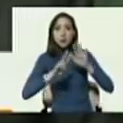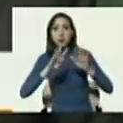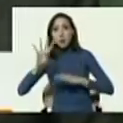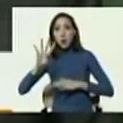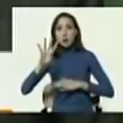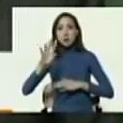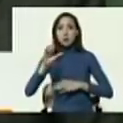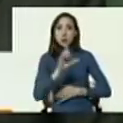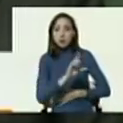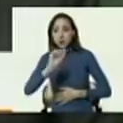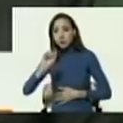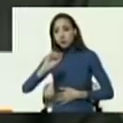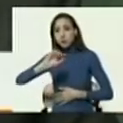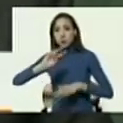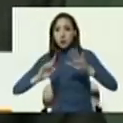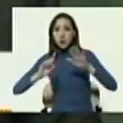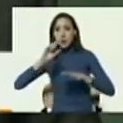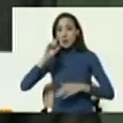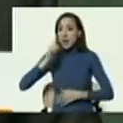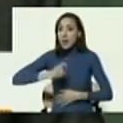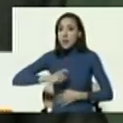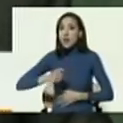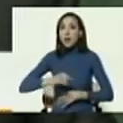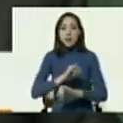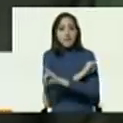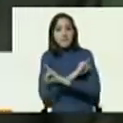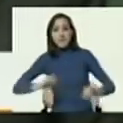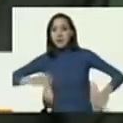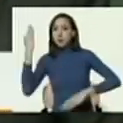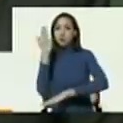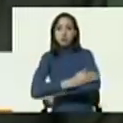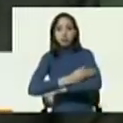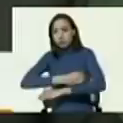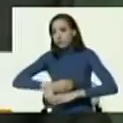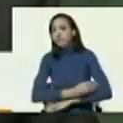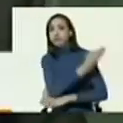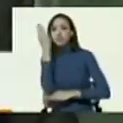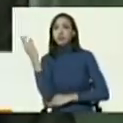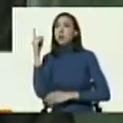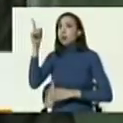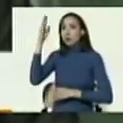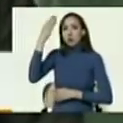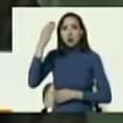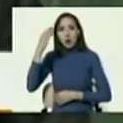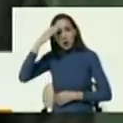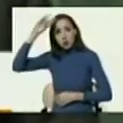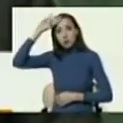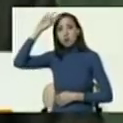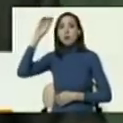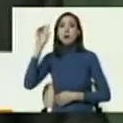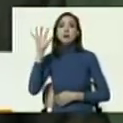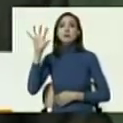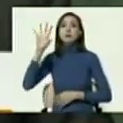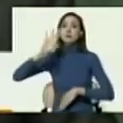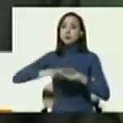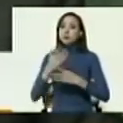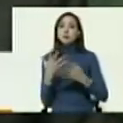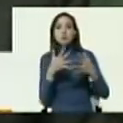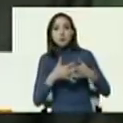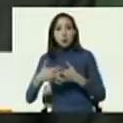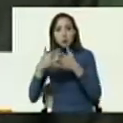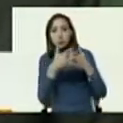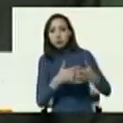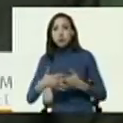A/74L.6, mediante el cual se establece la necesidad de poner fin al bloqueo impuesto contra Cuba, al tiempo que exige a los Estados Unidos de América